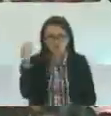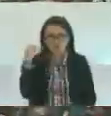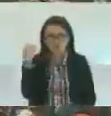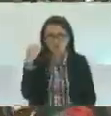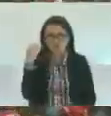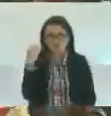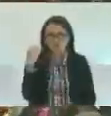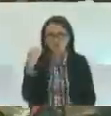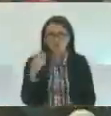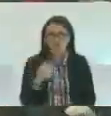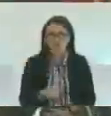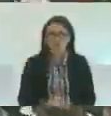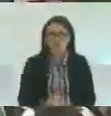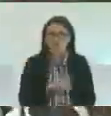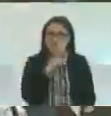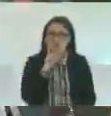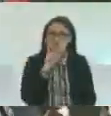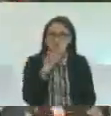¿Cómo es que lo llaman a él?